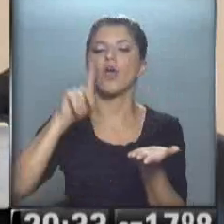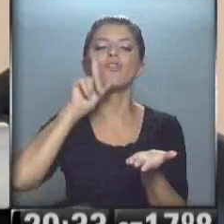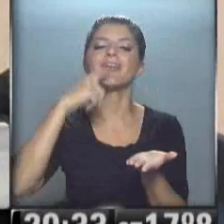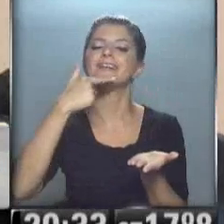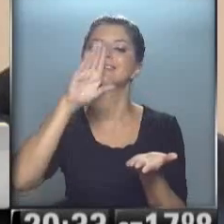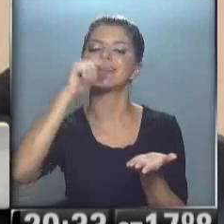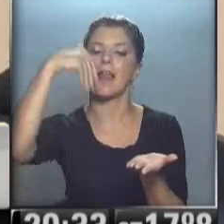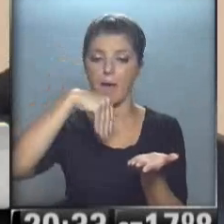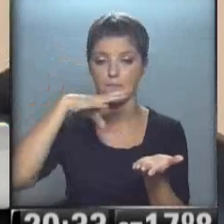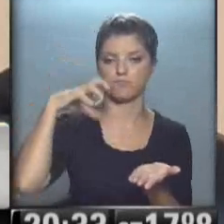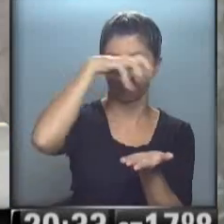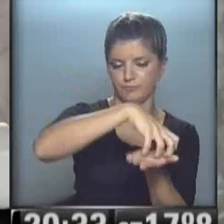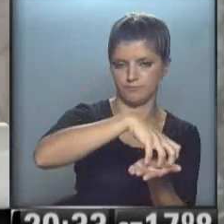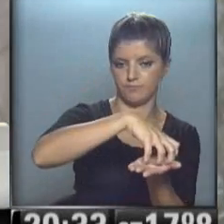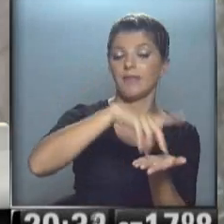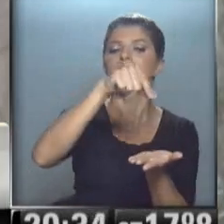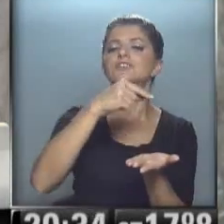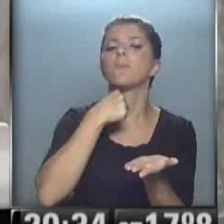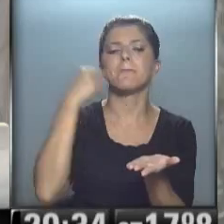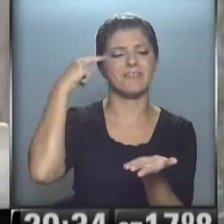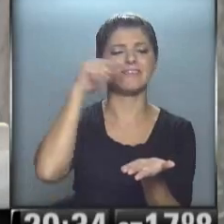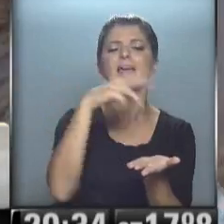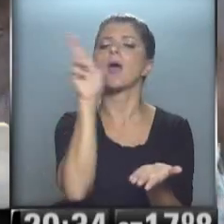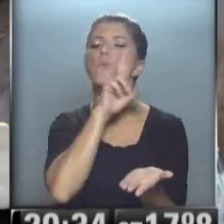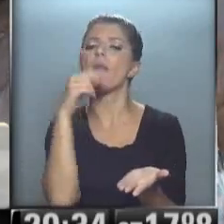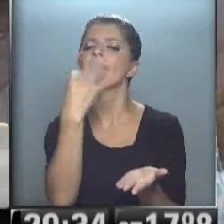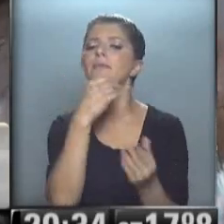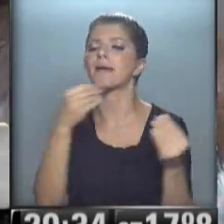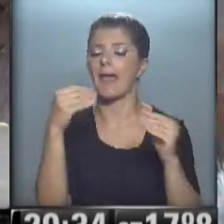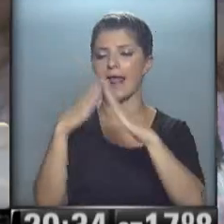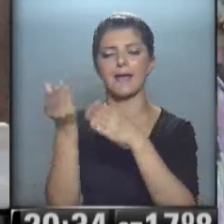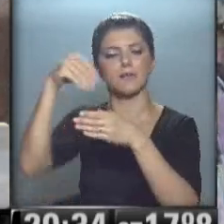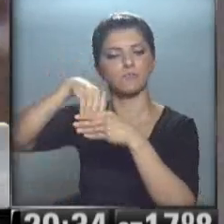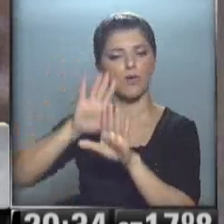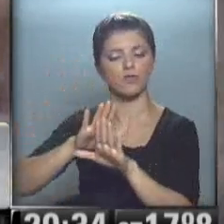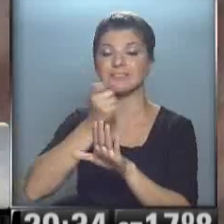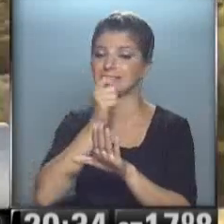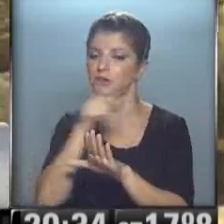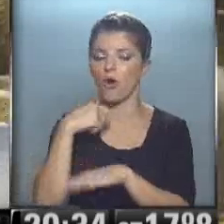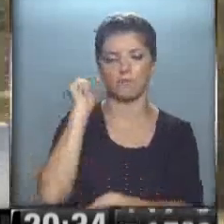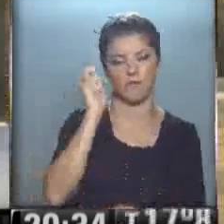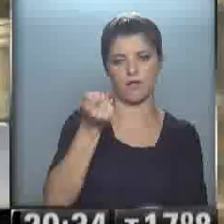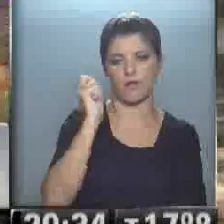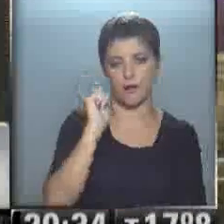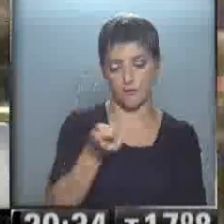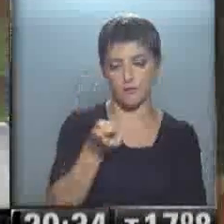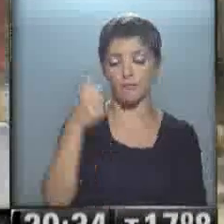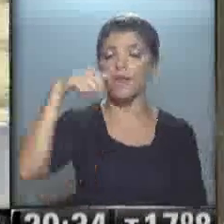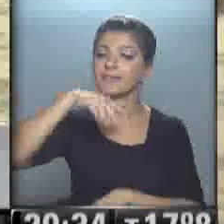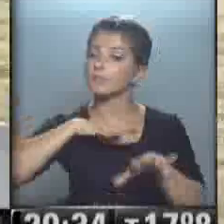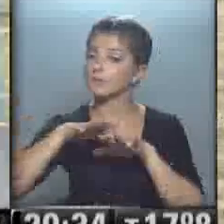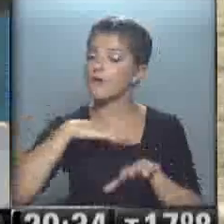grupo promueve que el lugar de la mujer debe estar en el hogar o de lo contrario será esclavizada. La complejidad del